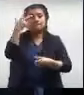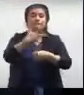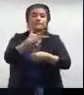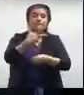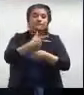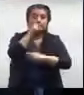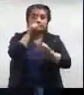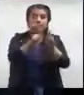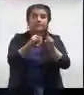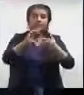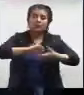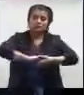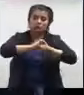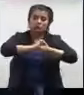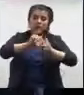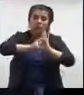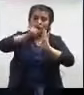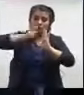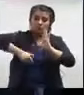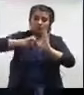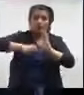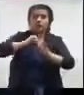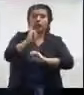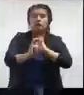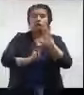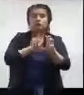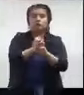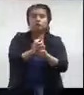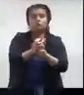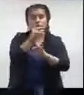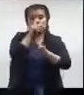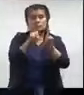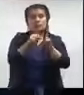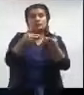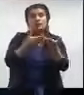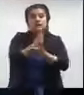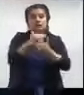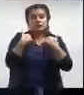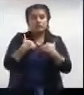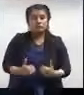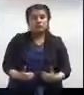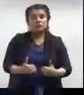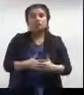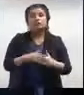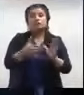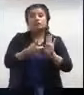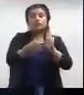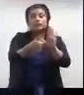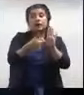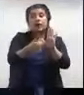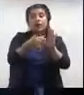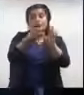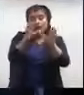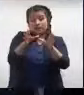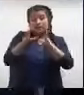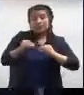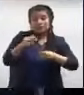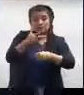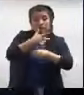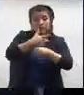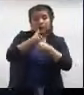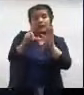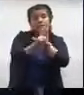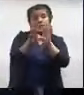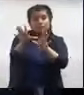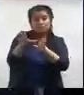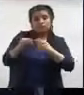Guatemala, los convenios, tratados y pactos internacionales de derechos humanos ratificados por Guatemala, las leyes vigentes y